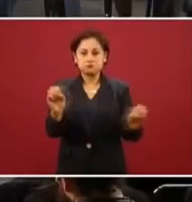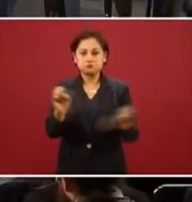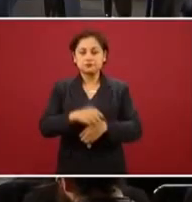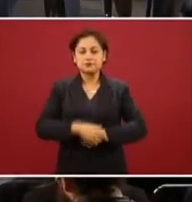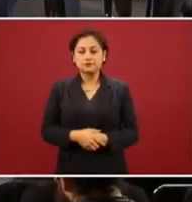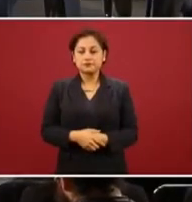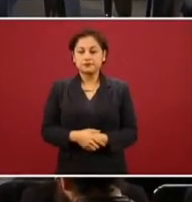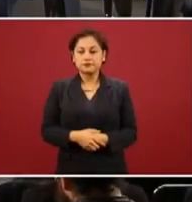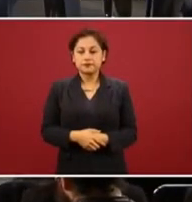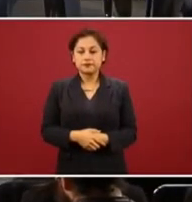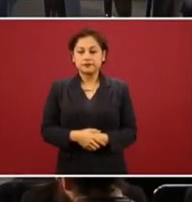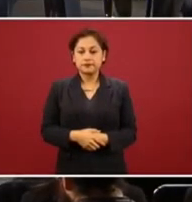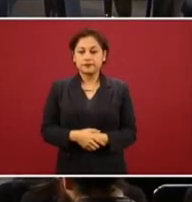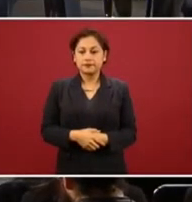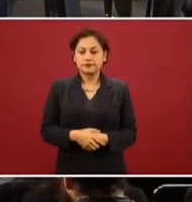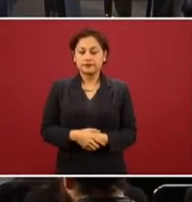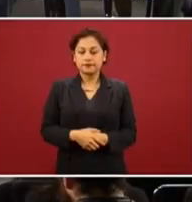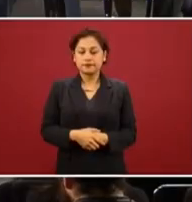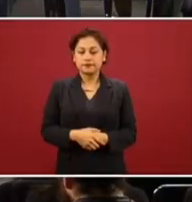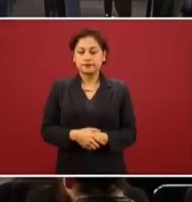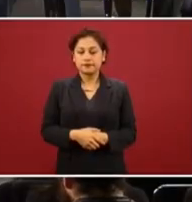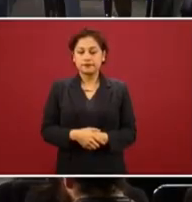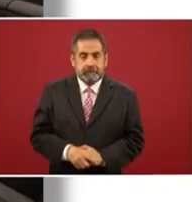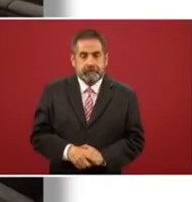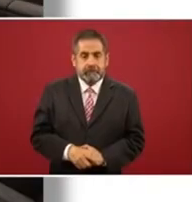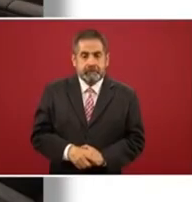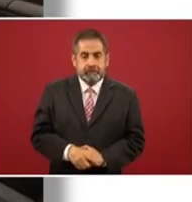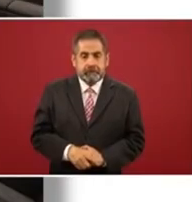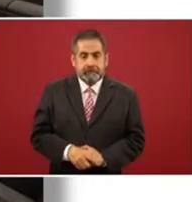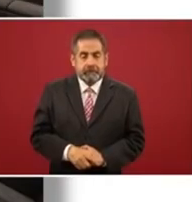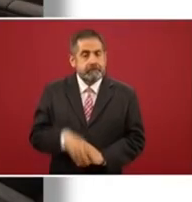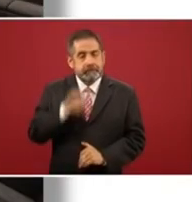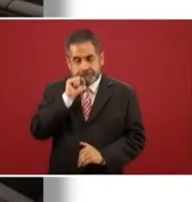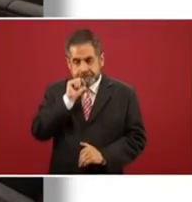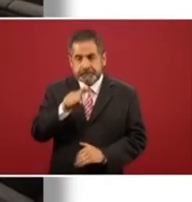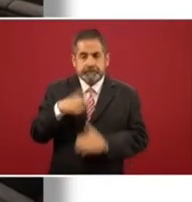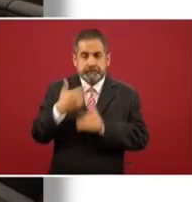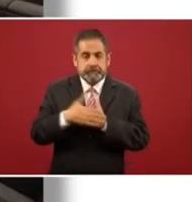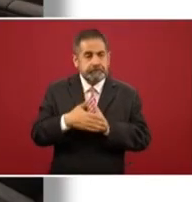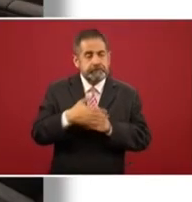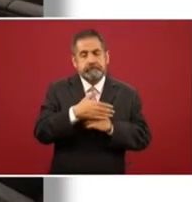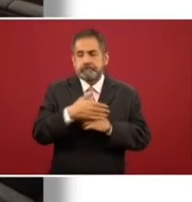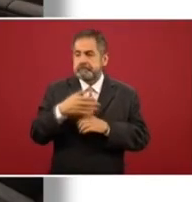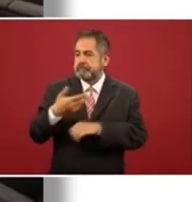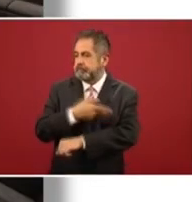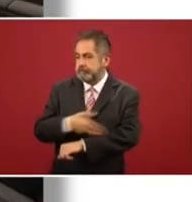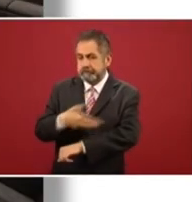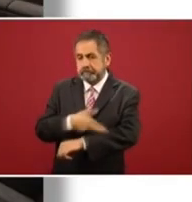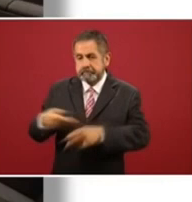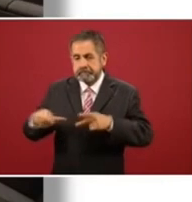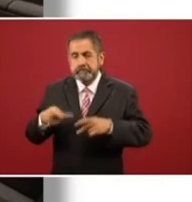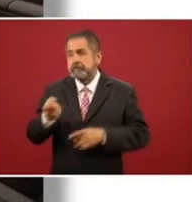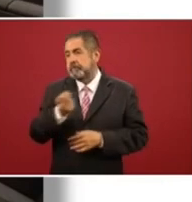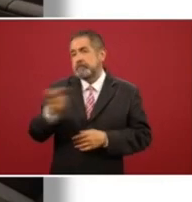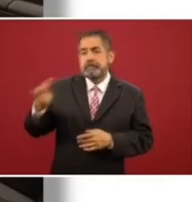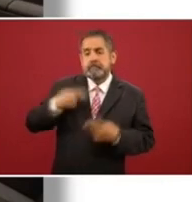De esta manera, respaldan la decisión del presidente Andrés Manuel López Obrador, quien primero quería rifar la aeronave por considerarla un lujo